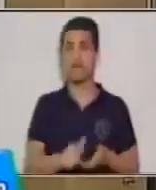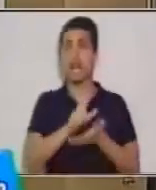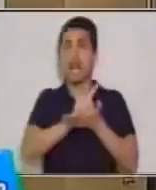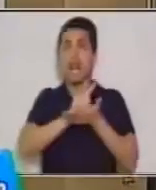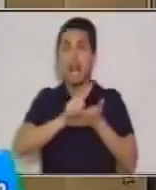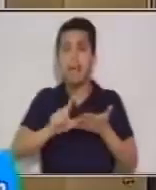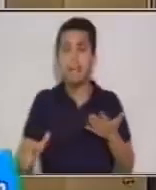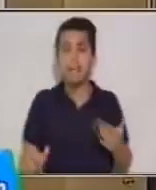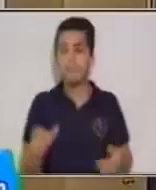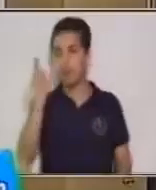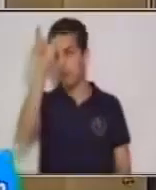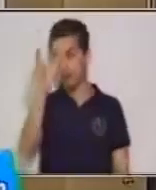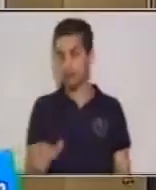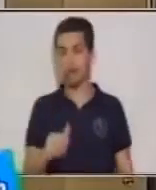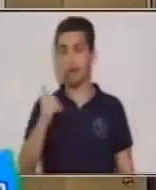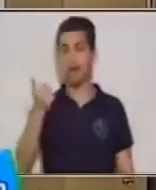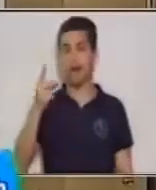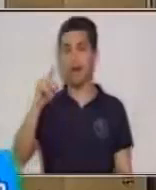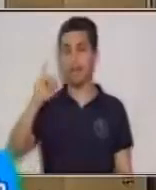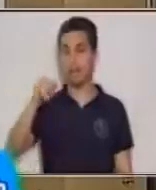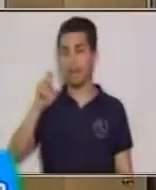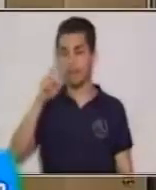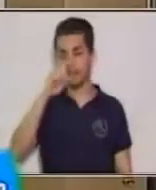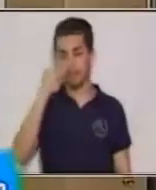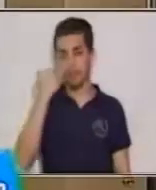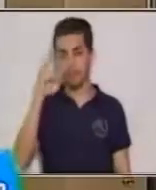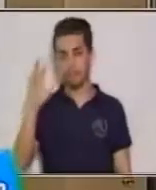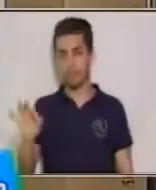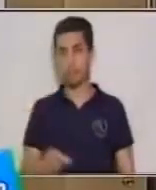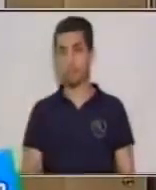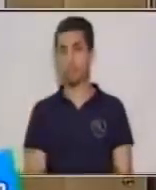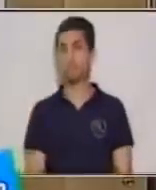Limpio, un adjetivo.